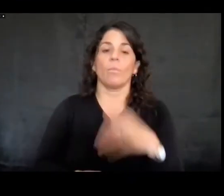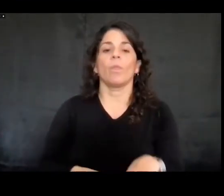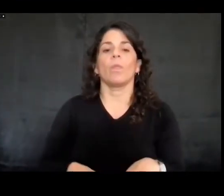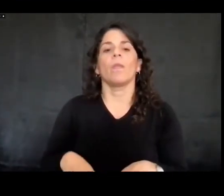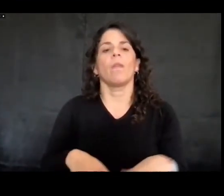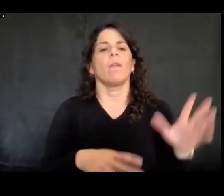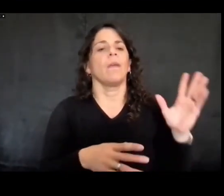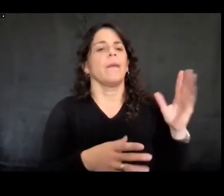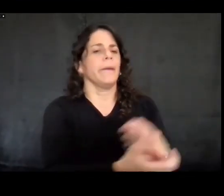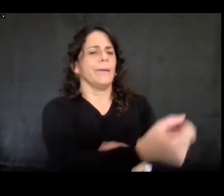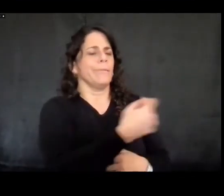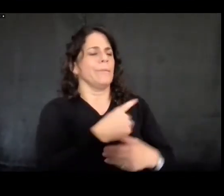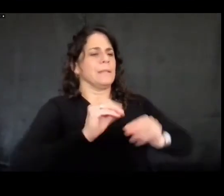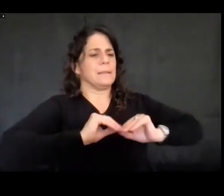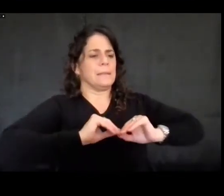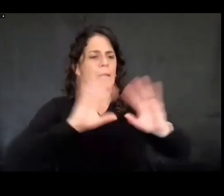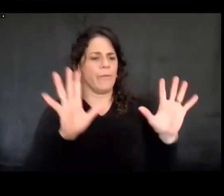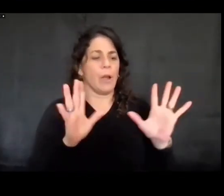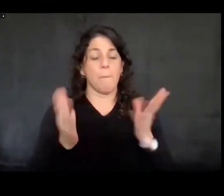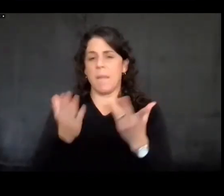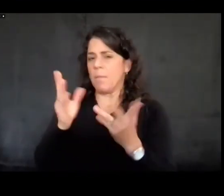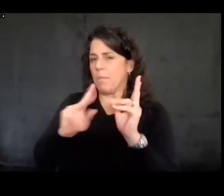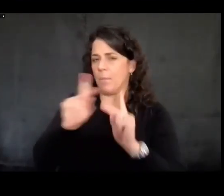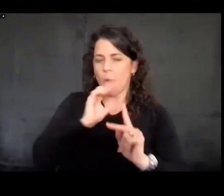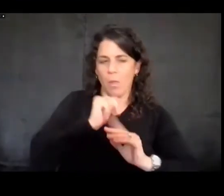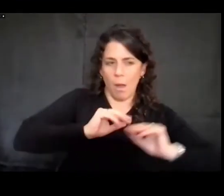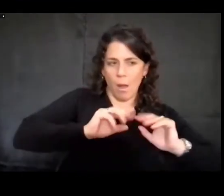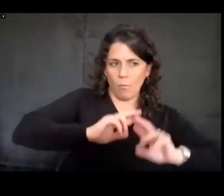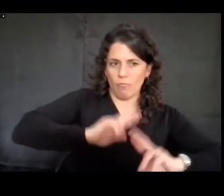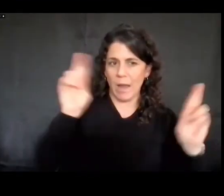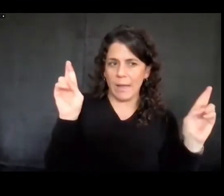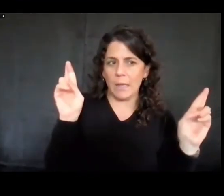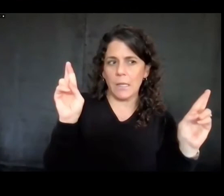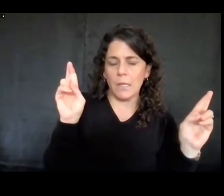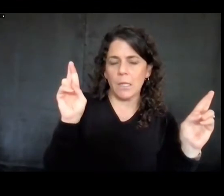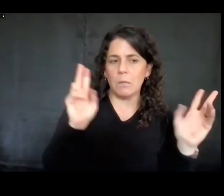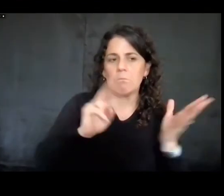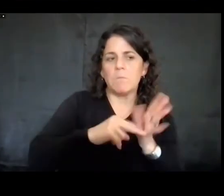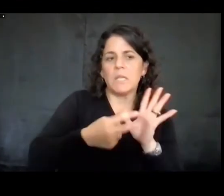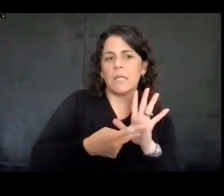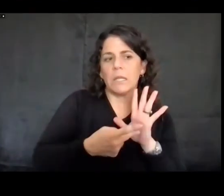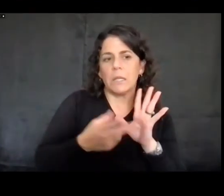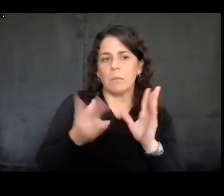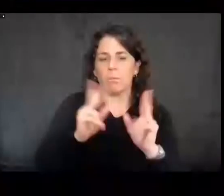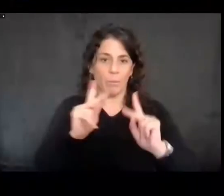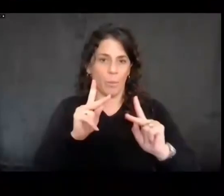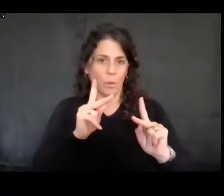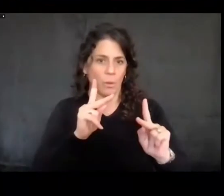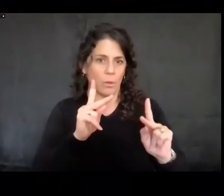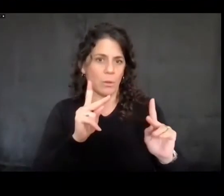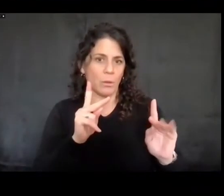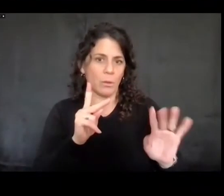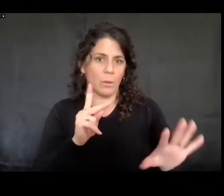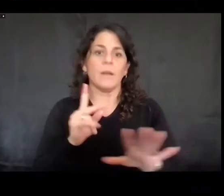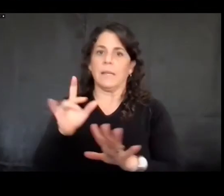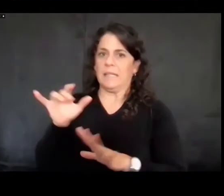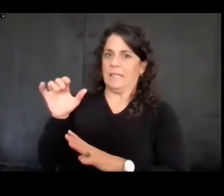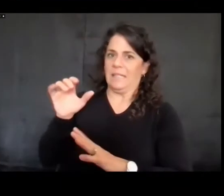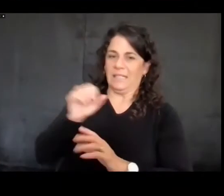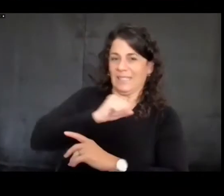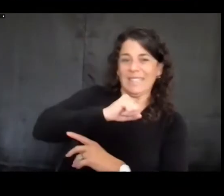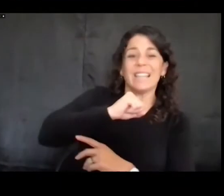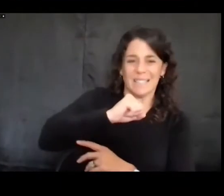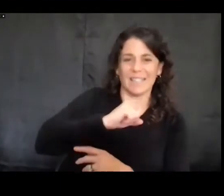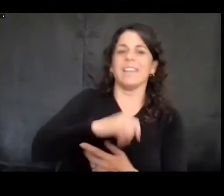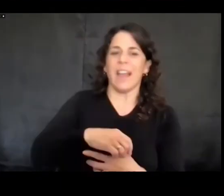puede aclarar eso cuando dice que no está listo para tomar están siendo de que hay duda para tomar la vacuna 6